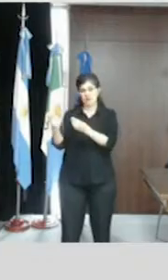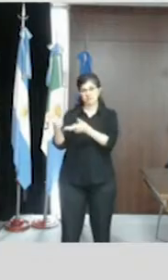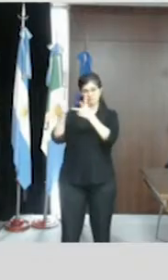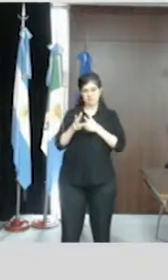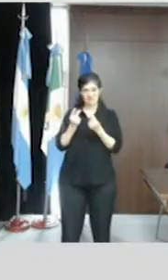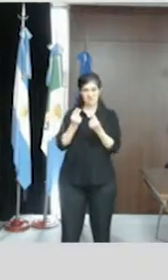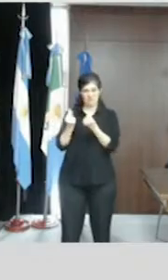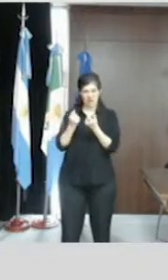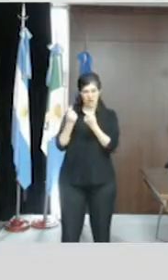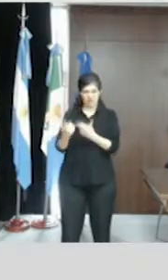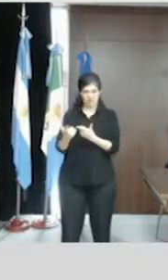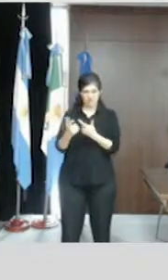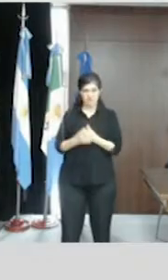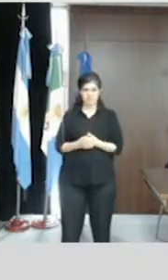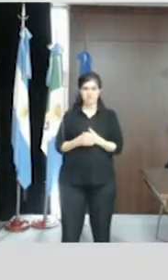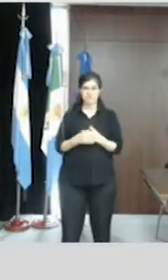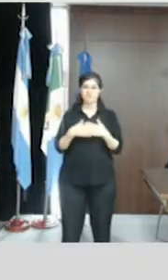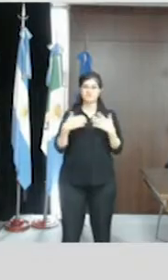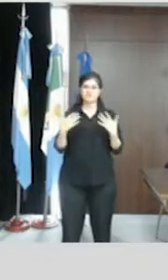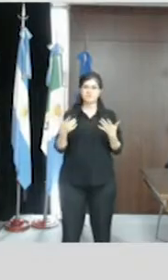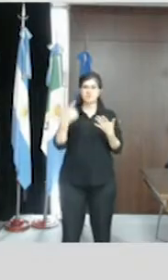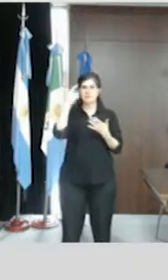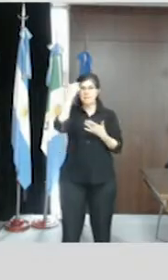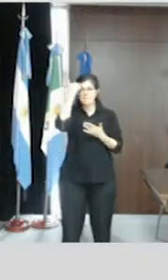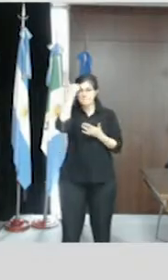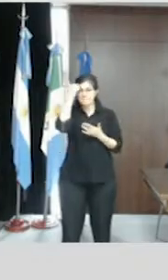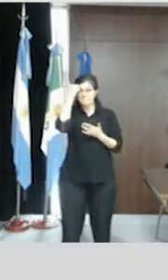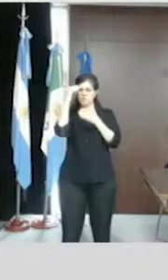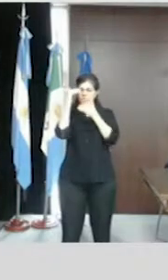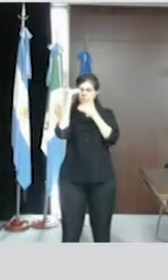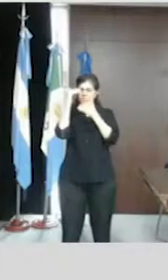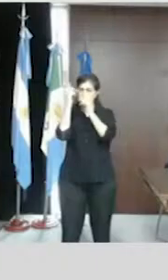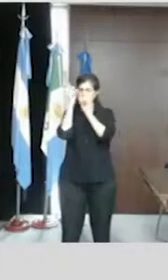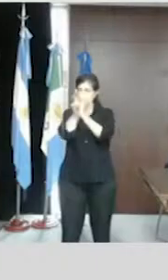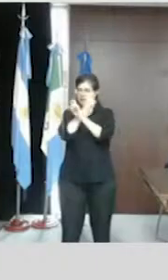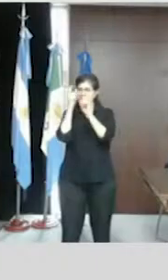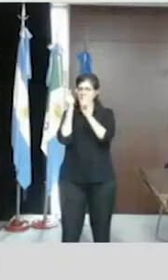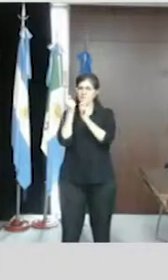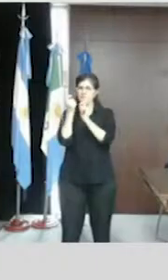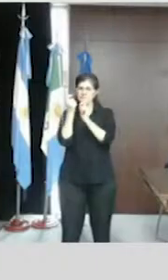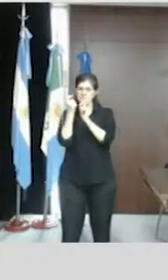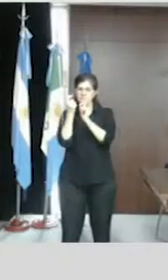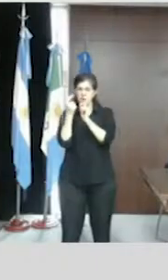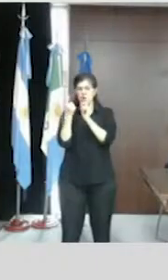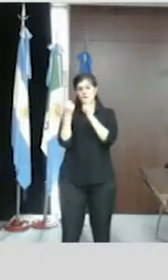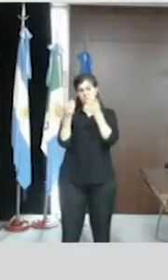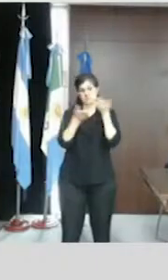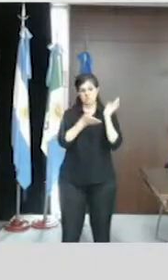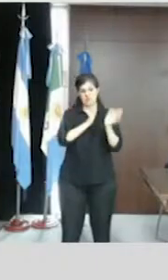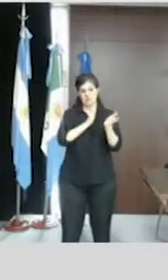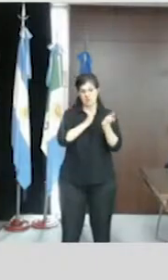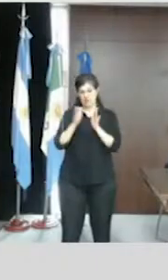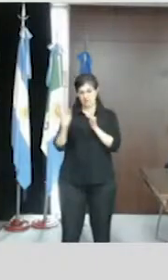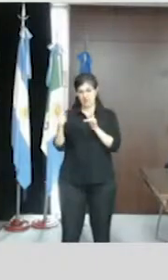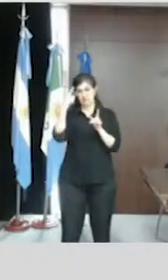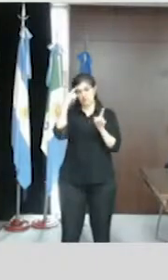Cuando el deterioro es leve, los procesos psicoterapéuticos pueden dar resultados. Por lo menos la persona puede poner en palabras